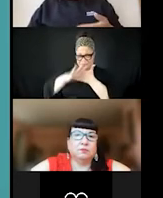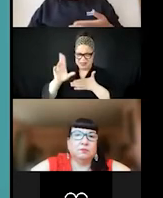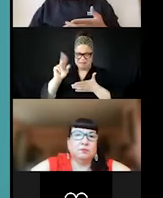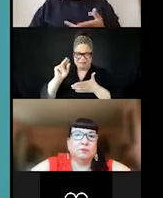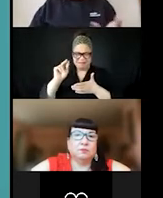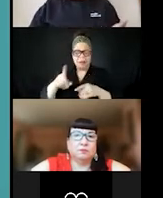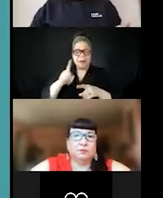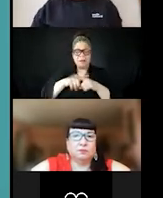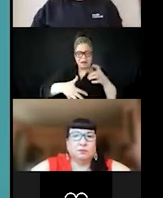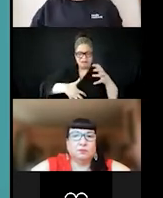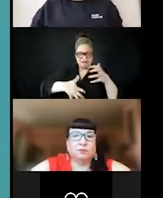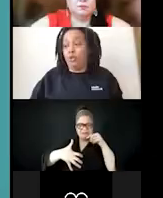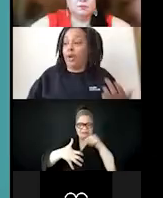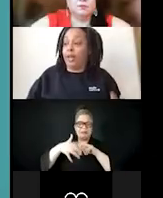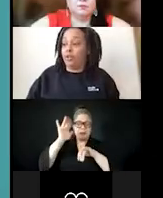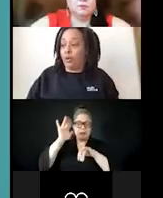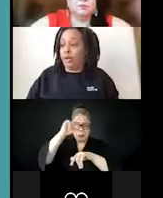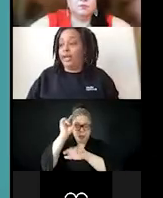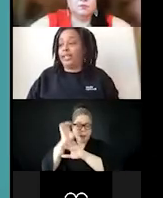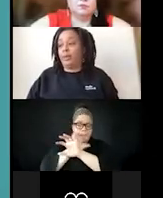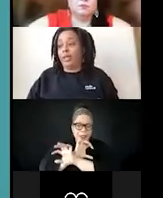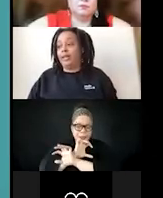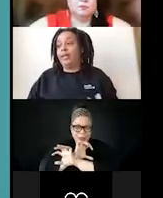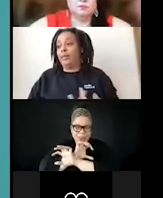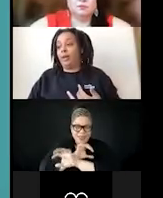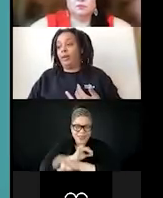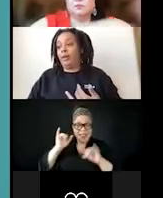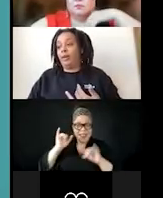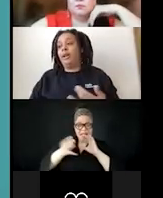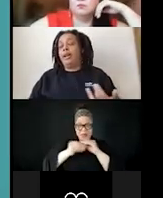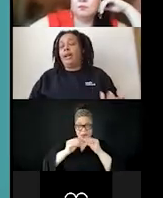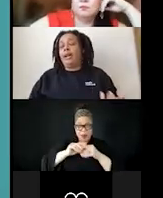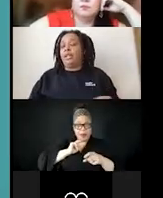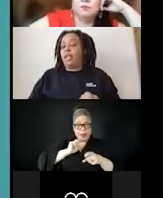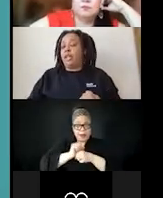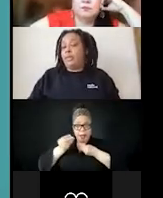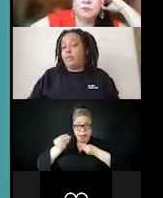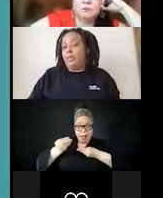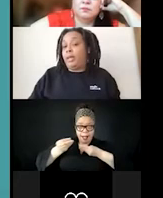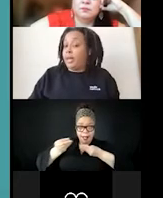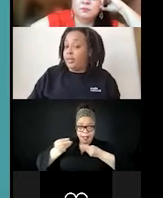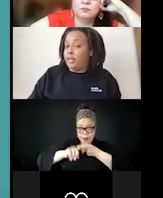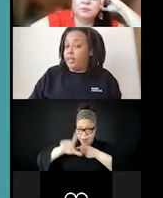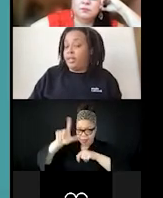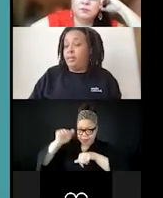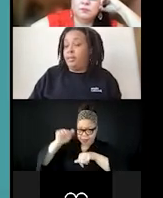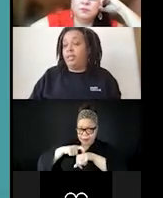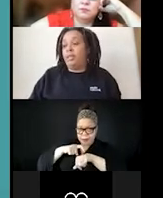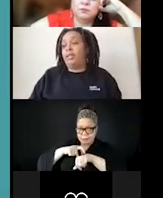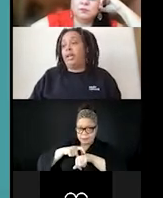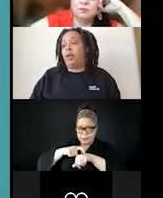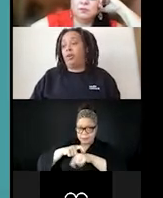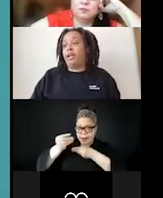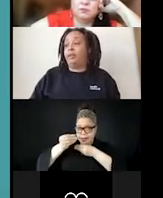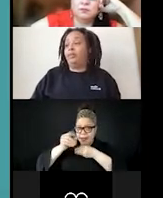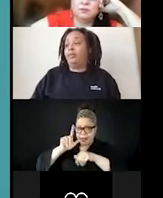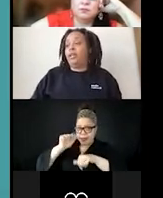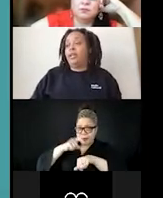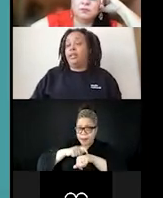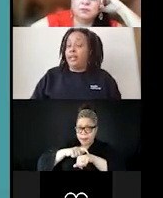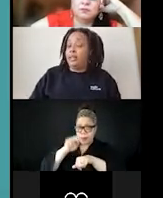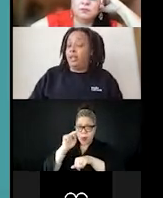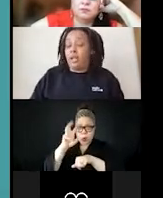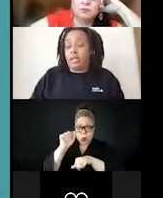de su esposo menor el padre le vendieron le pusieron esa historia en el late times